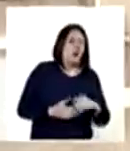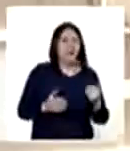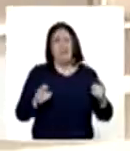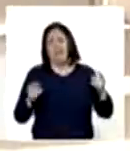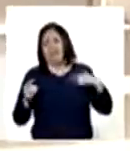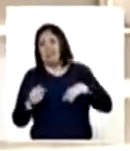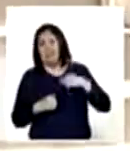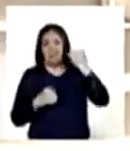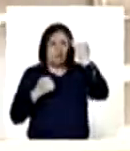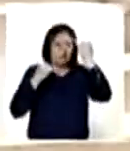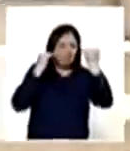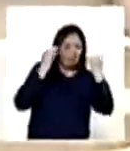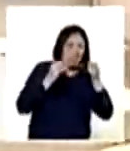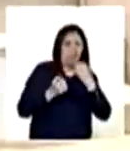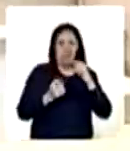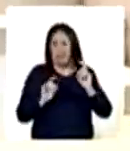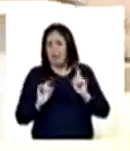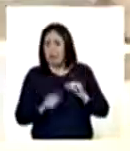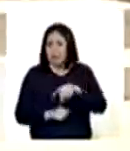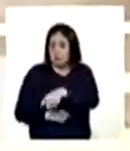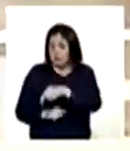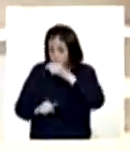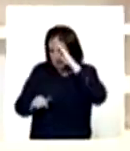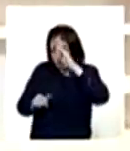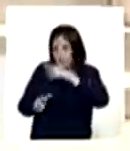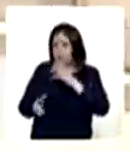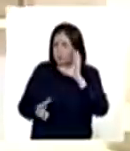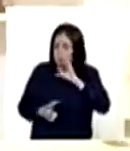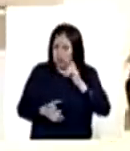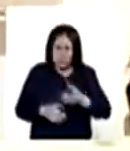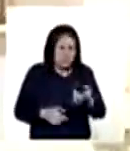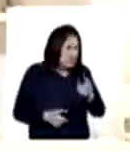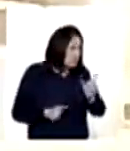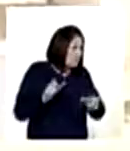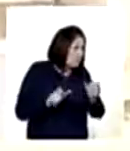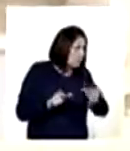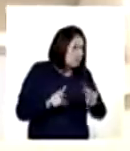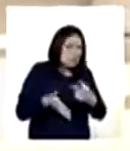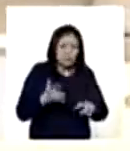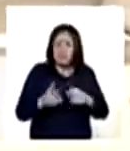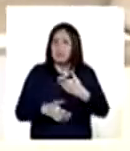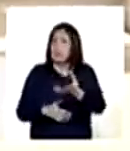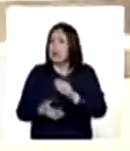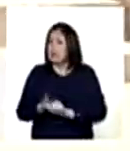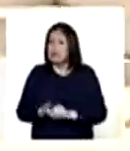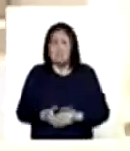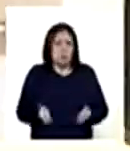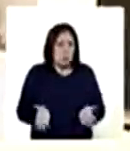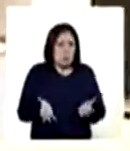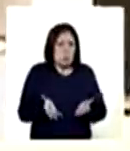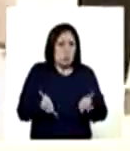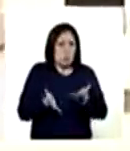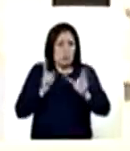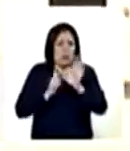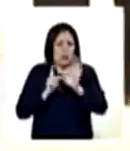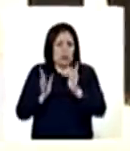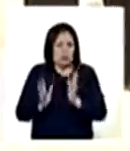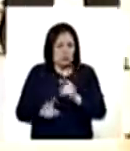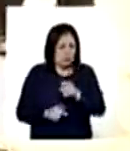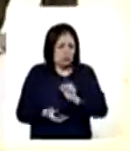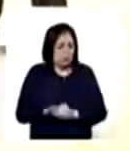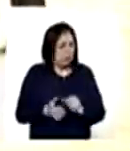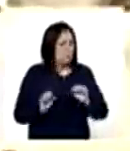es cierto, lo que se busca aquí la Policía Nacional es intervenir a aquellas personas que hacen apología del terrorismo. Este señor no ha